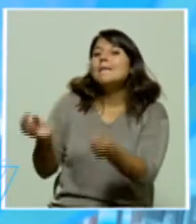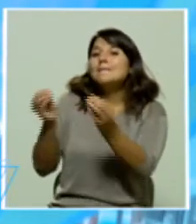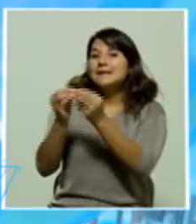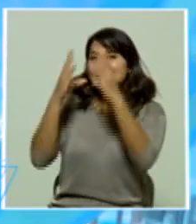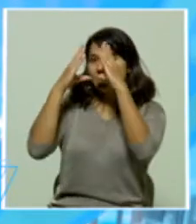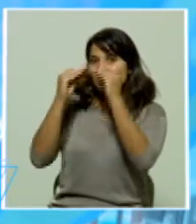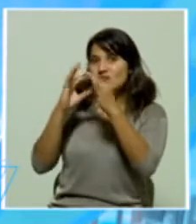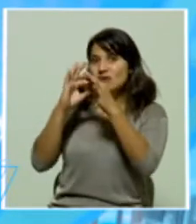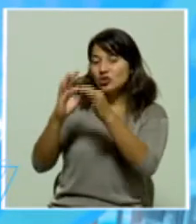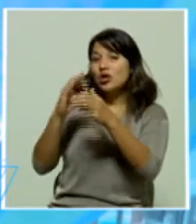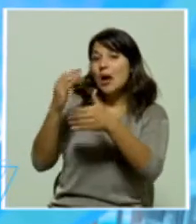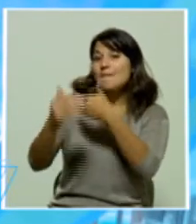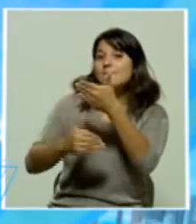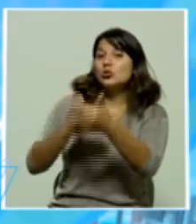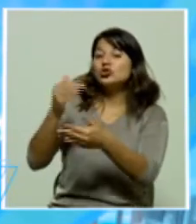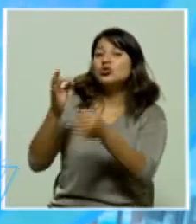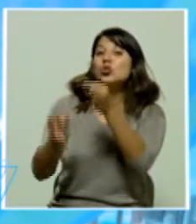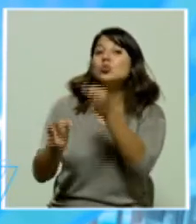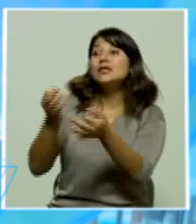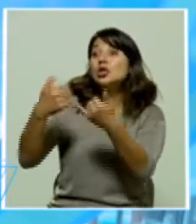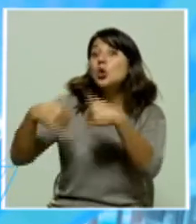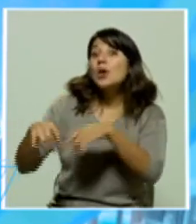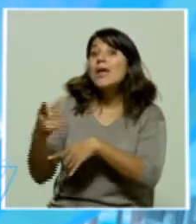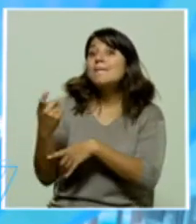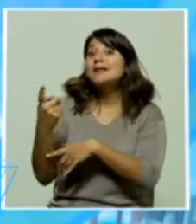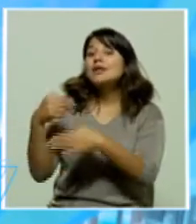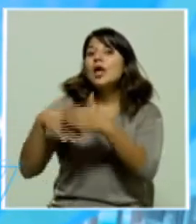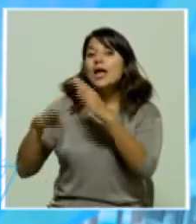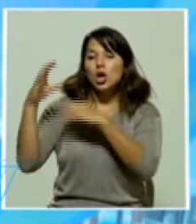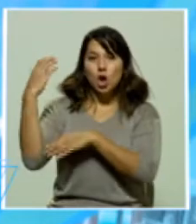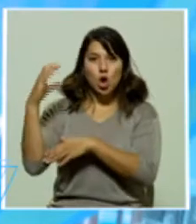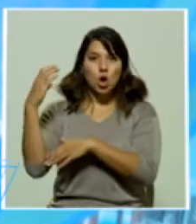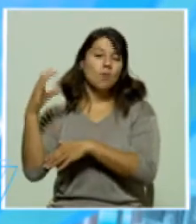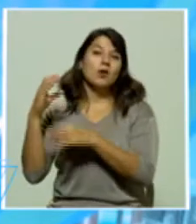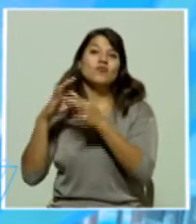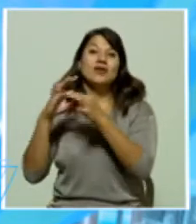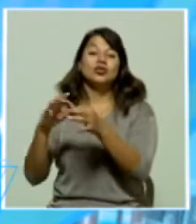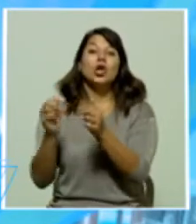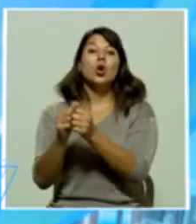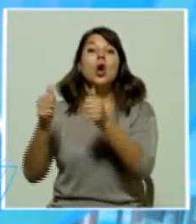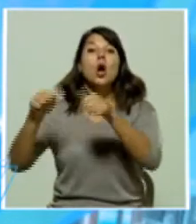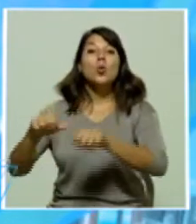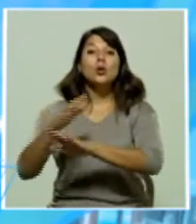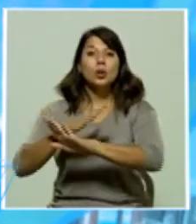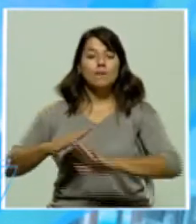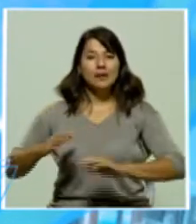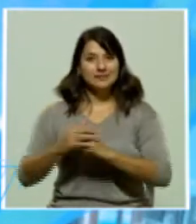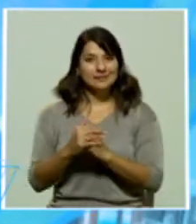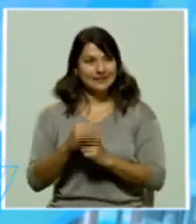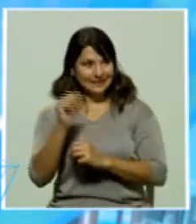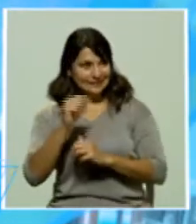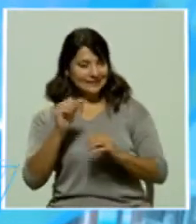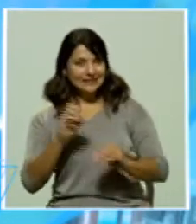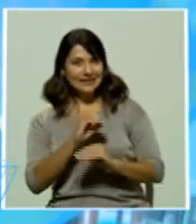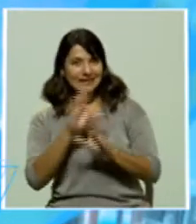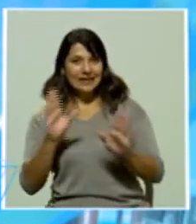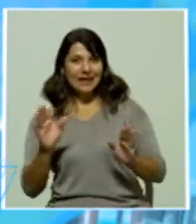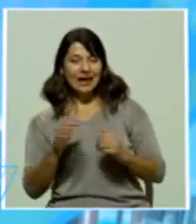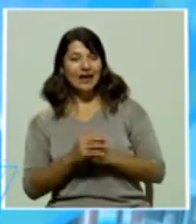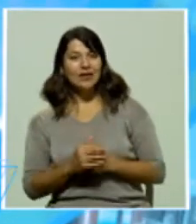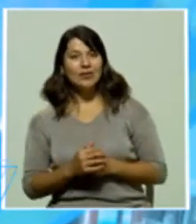procesos judiciales pendientes en Colombia respecto al acuerdo de paz. Claro, claro. El